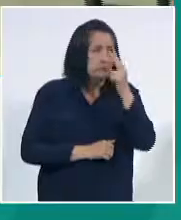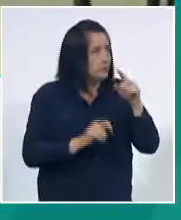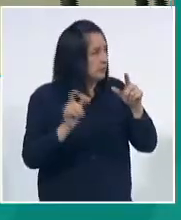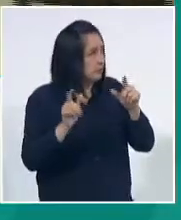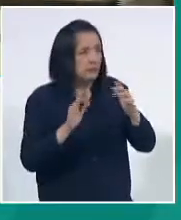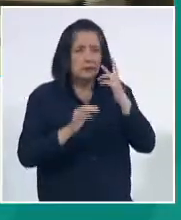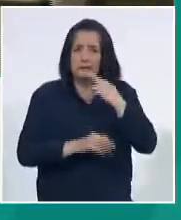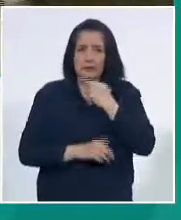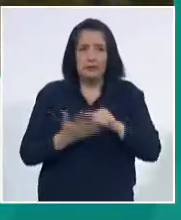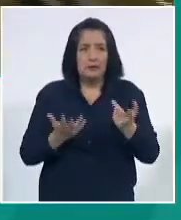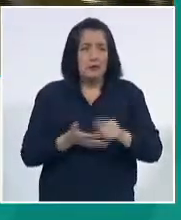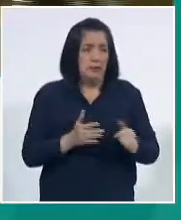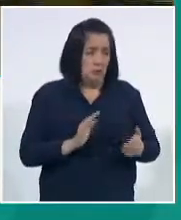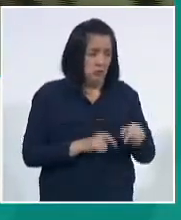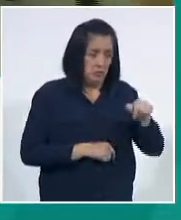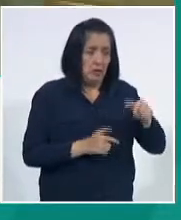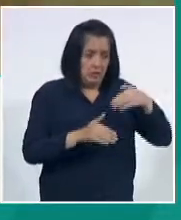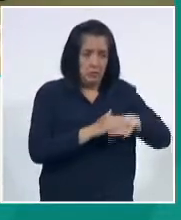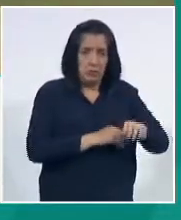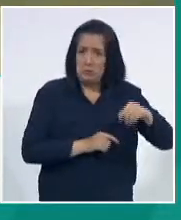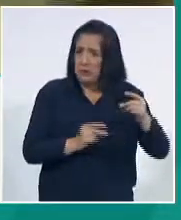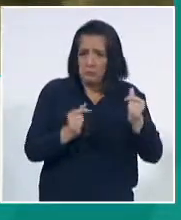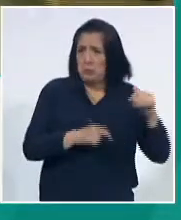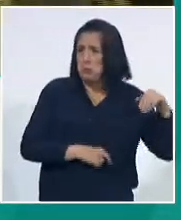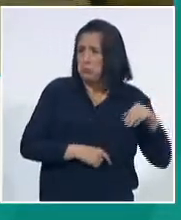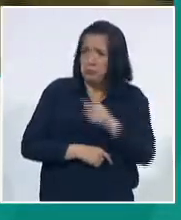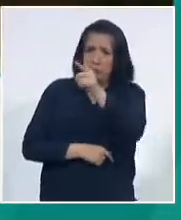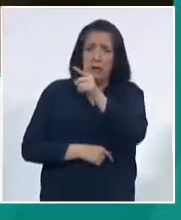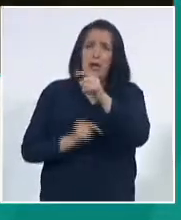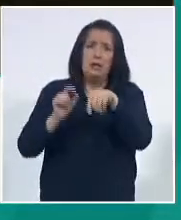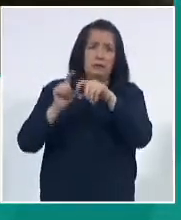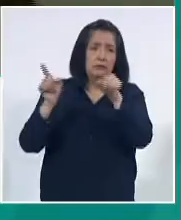Entonces se fue directamente aquí, no demoraron nada, directamente